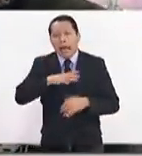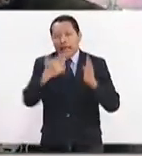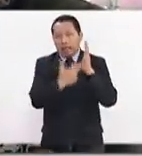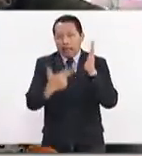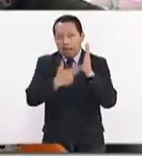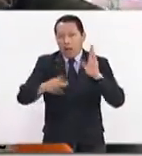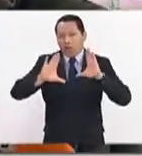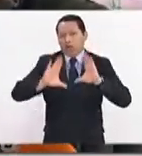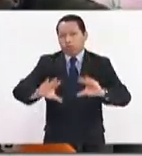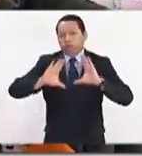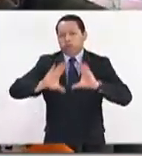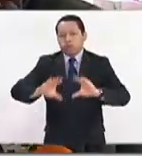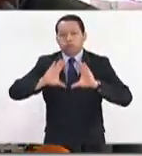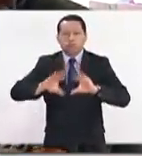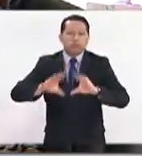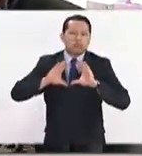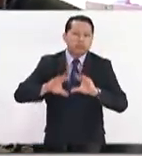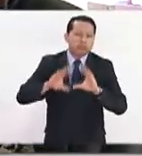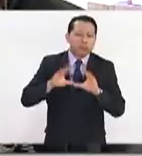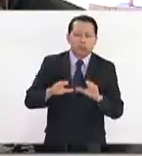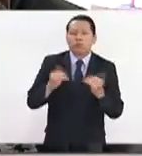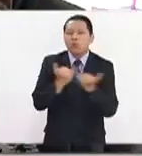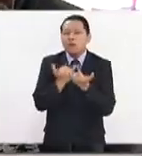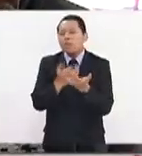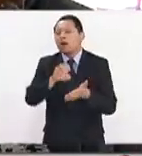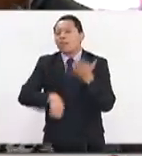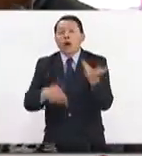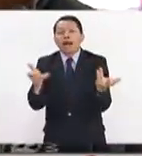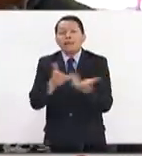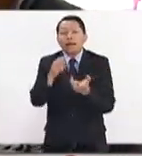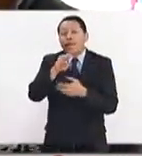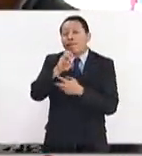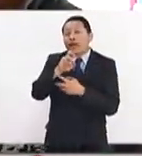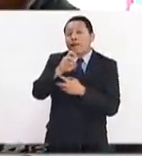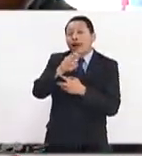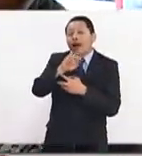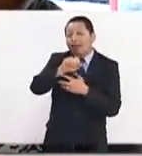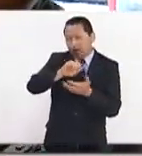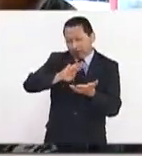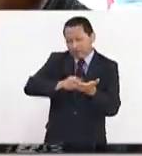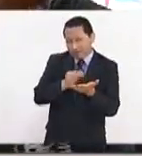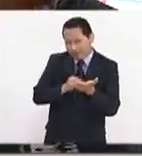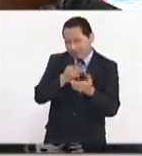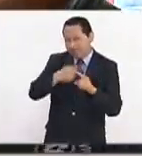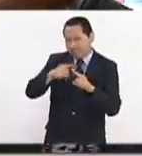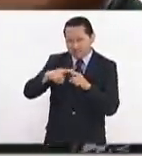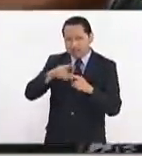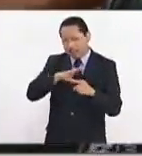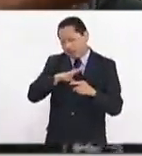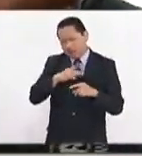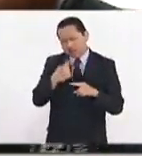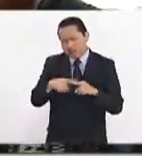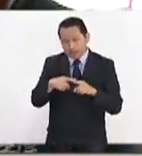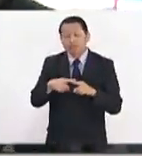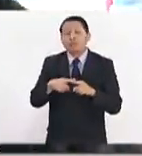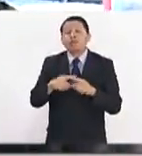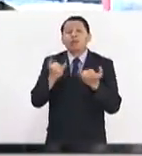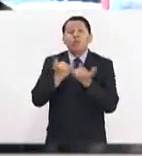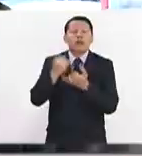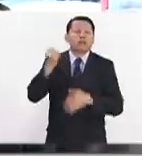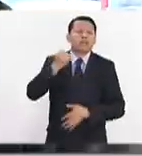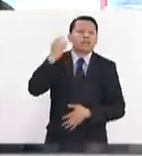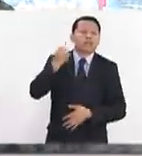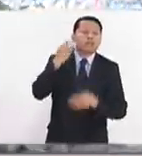talleres de queso, amaranto, mermelada, arreglo navideño ahorita en la temporada. Se les da una plática